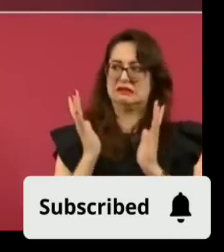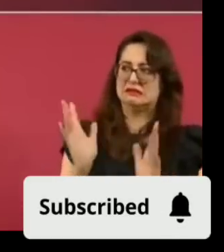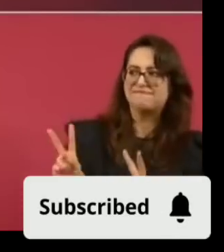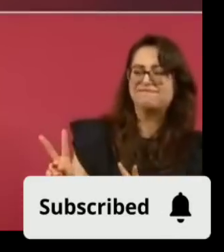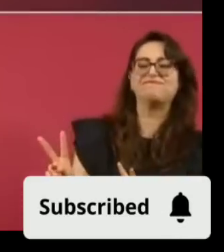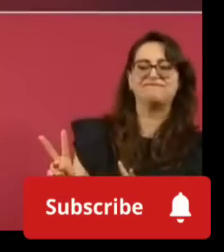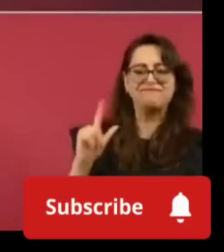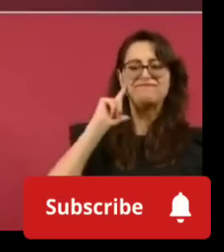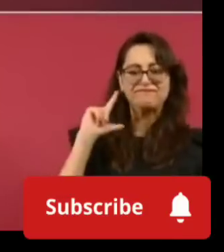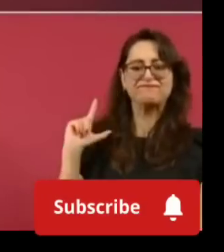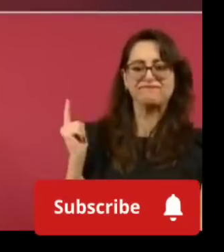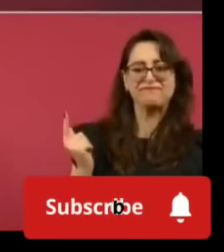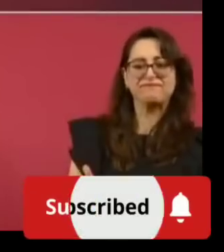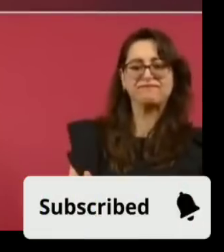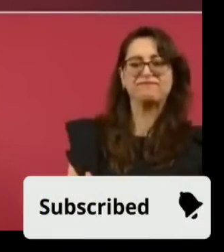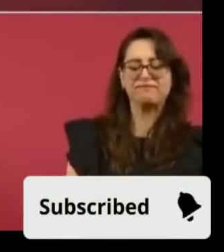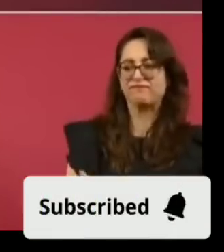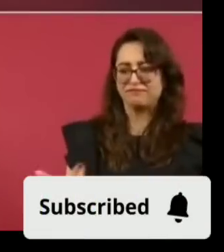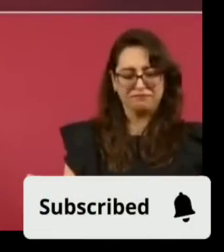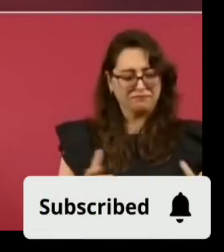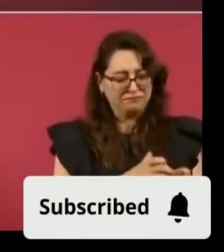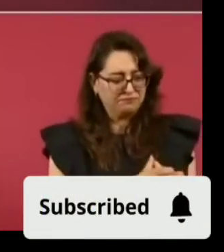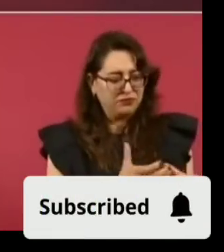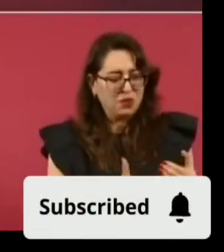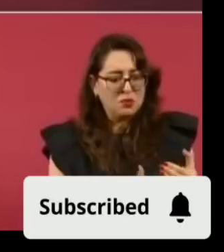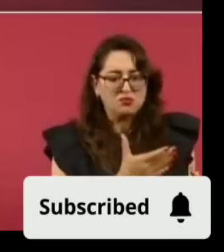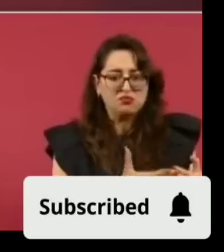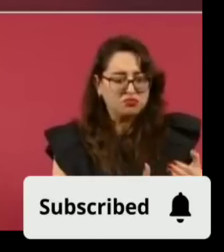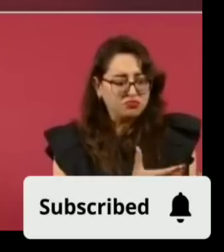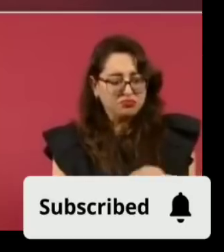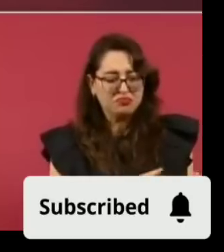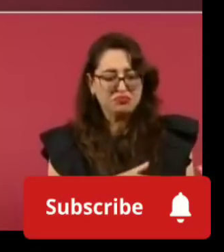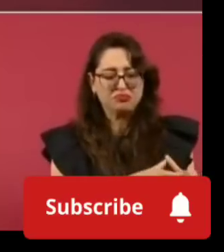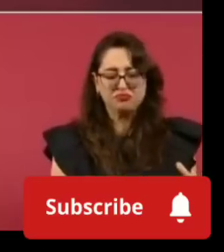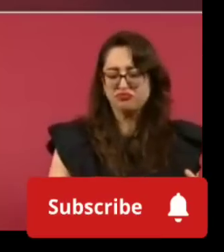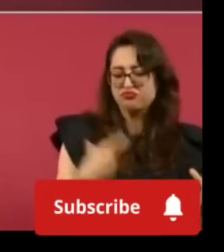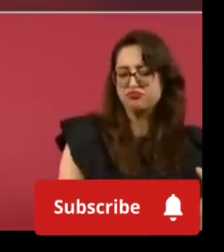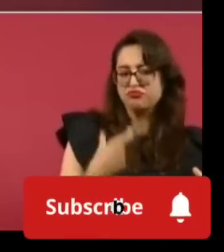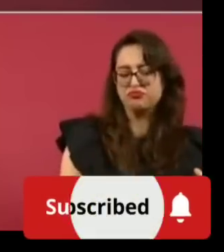de lo que conceptualmente, teóricamente se conoce como la oligarquía,